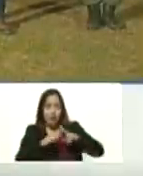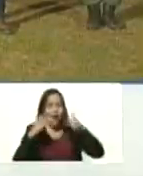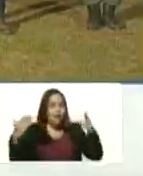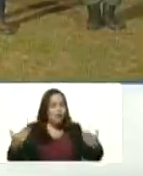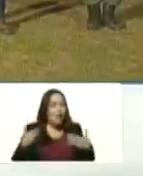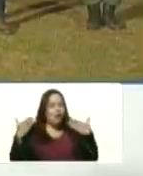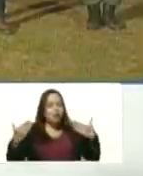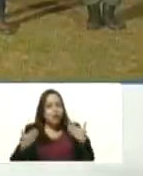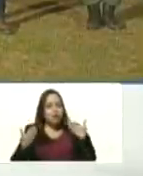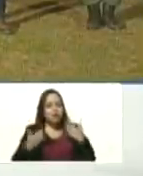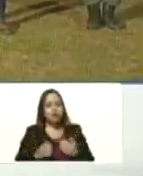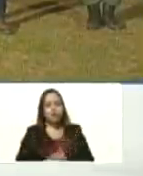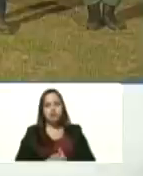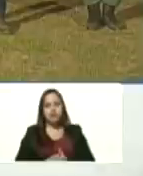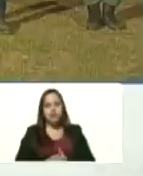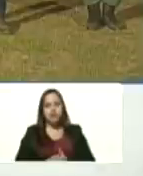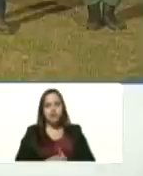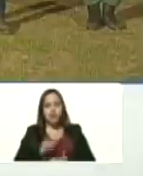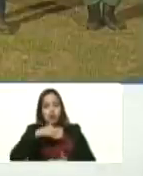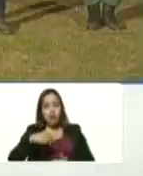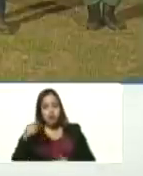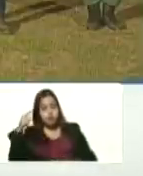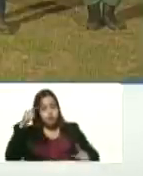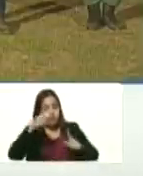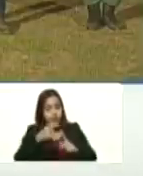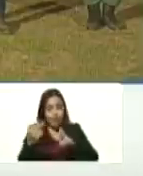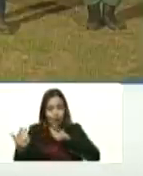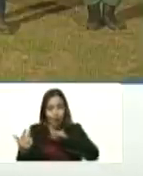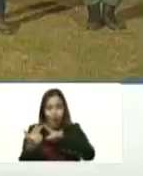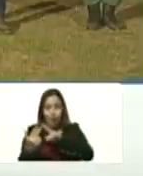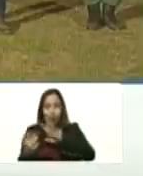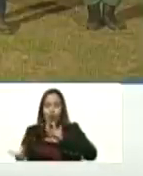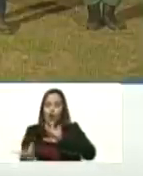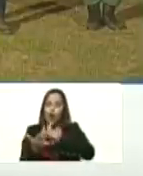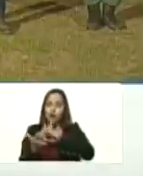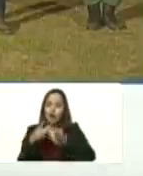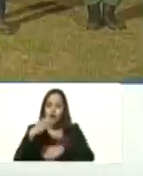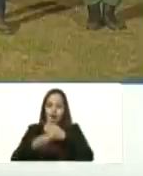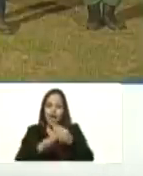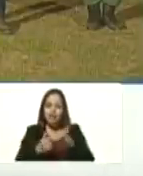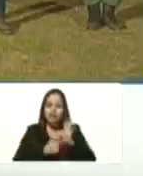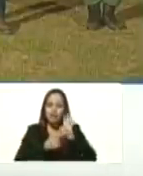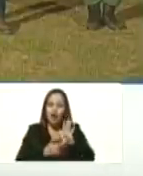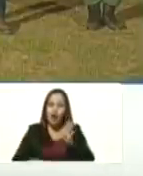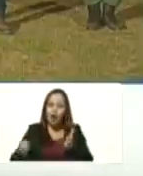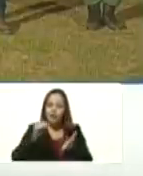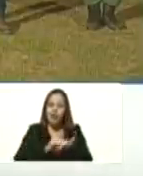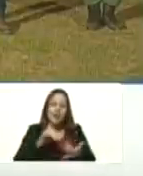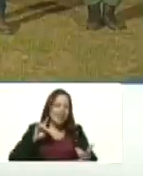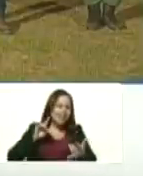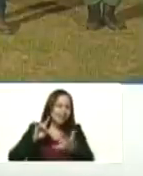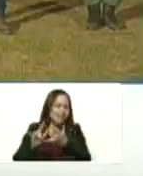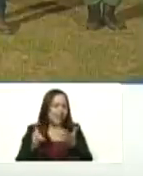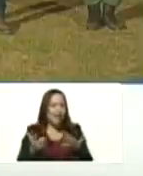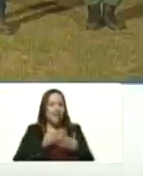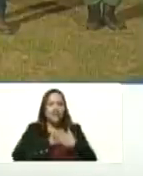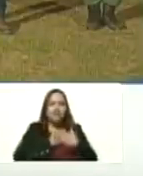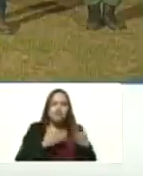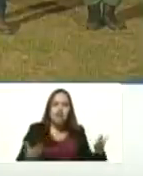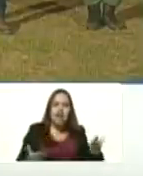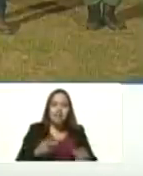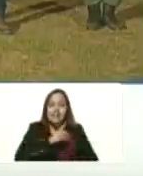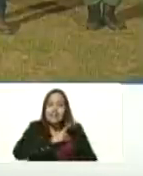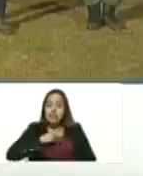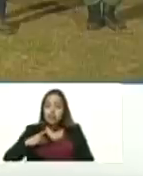después por supuesto dirigirnos a usted y expresarle también una vez más nuestro cariño nuestra voluntad nuestro